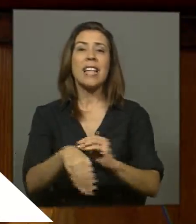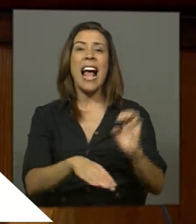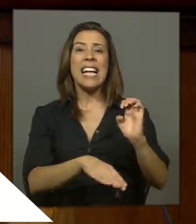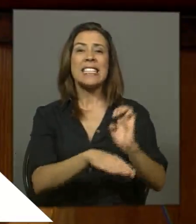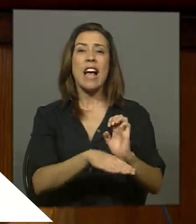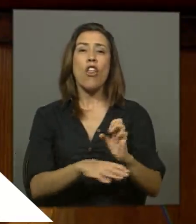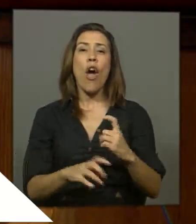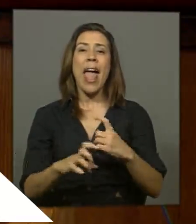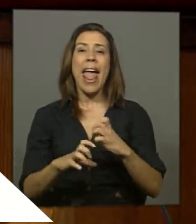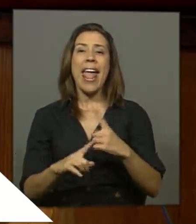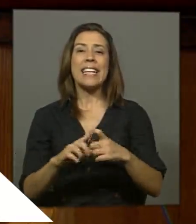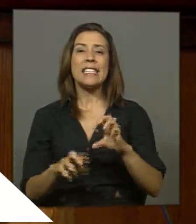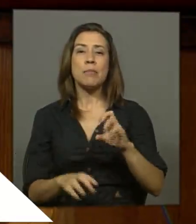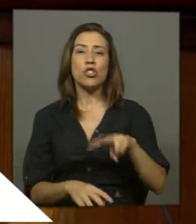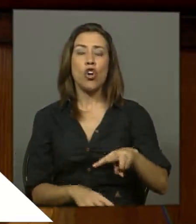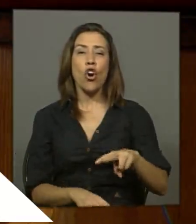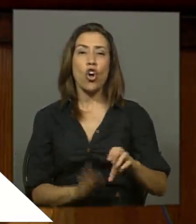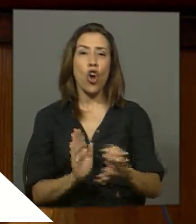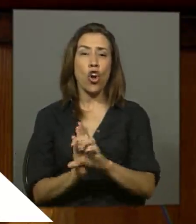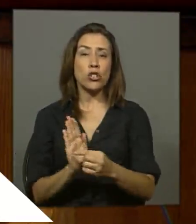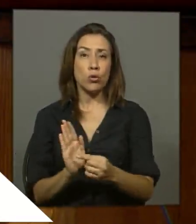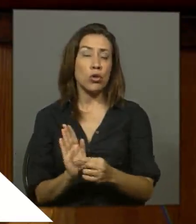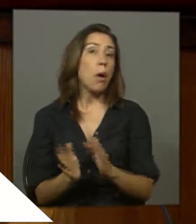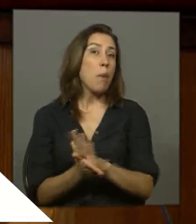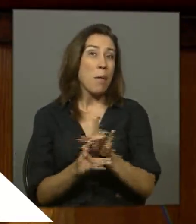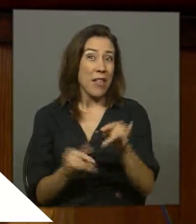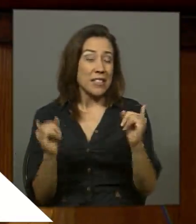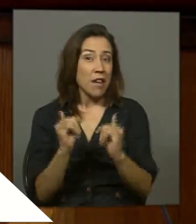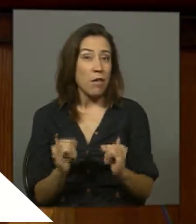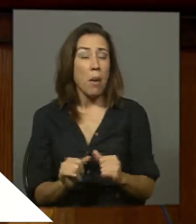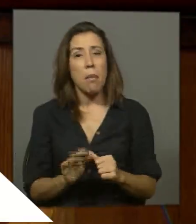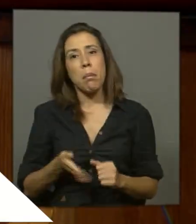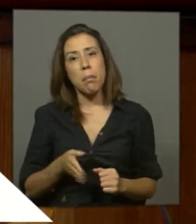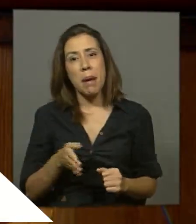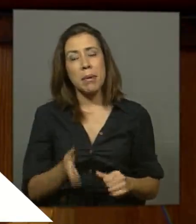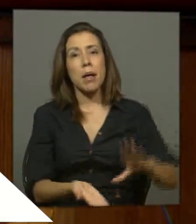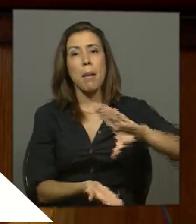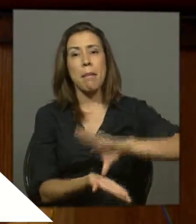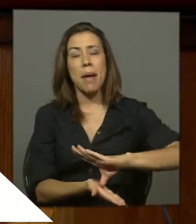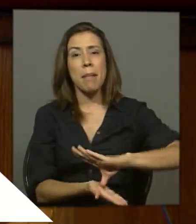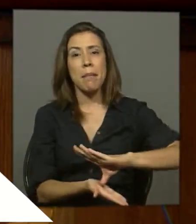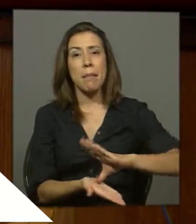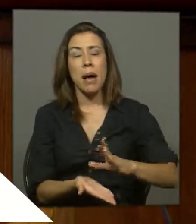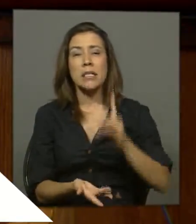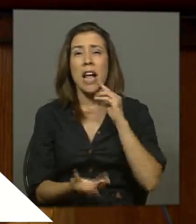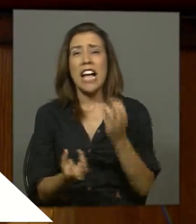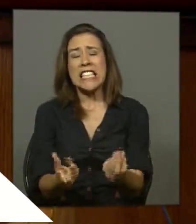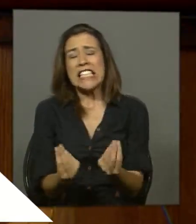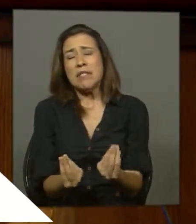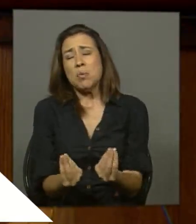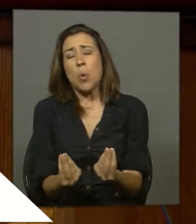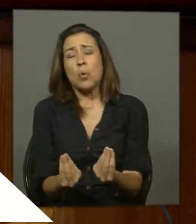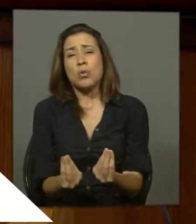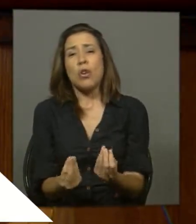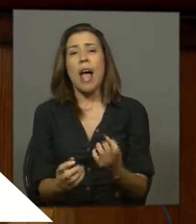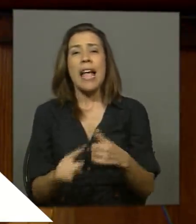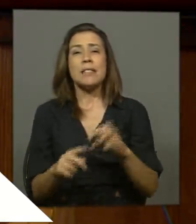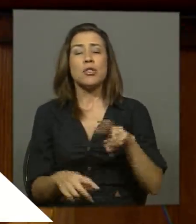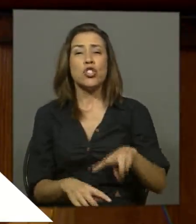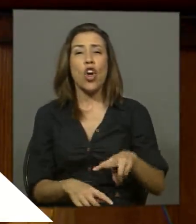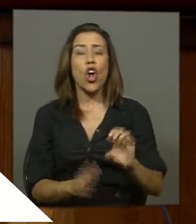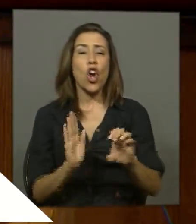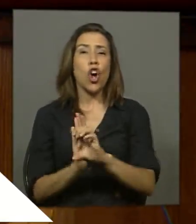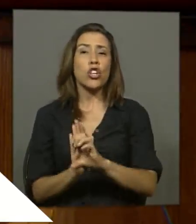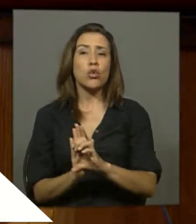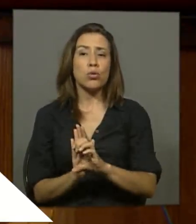excepción constitucional si fuese así permanentemente el país estaría lleno de excepciones constitucionales y